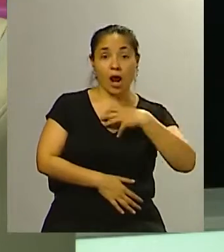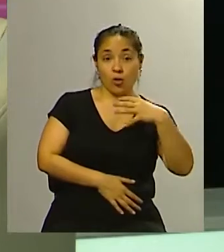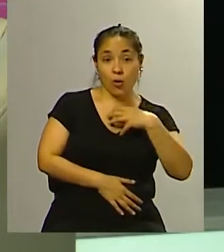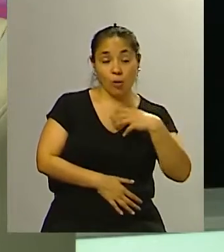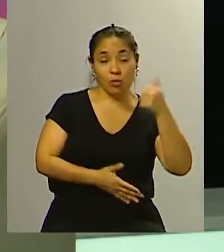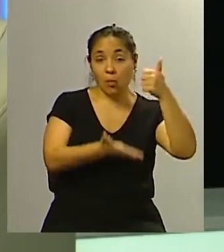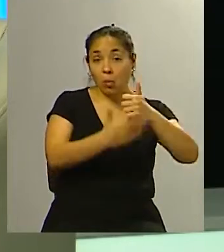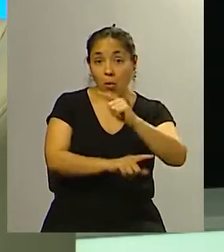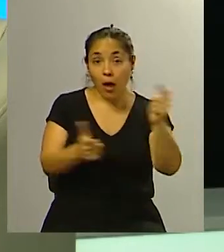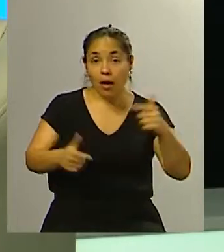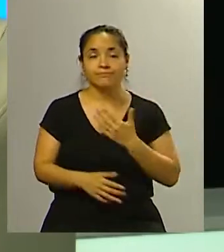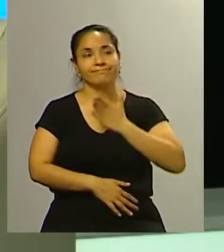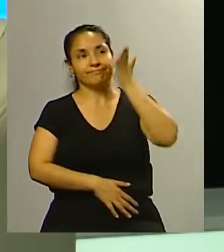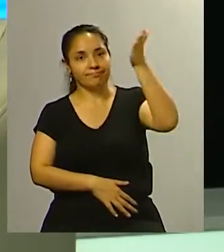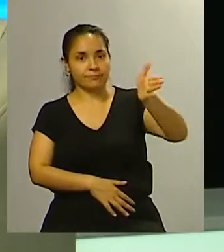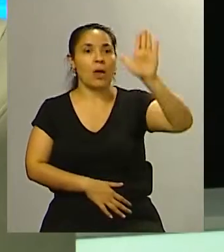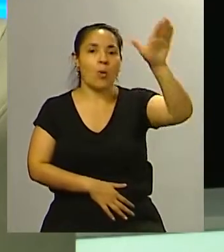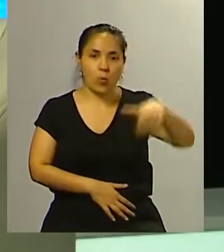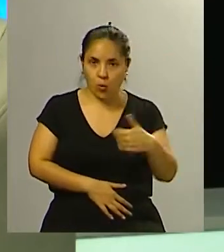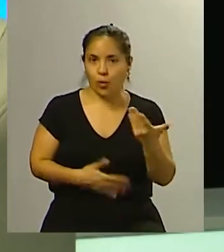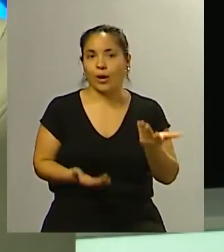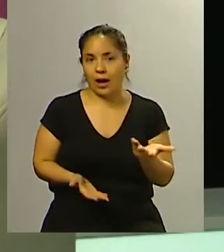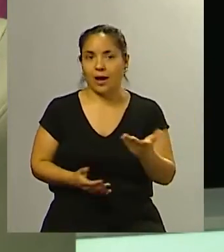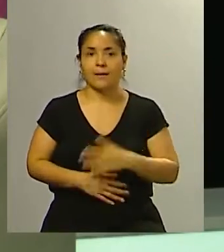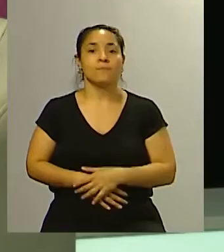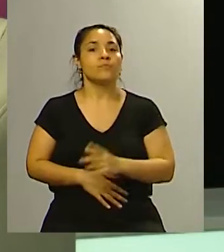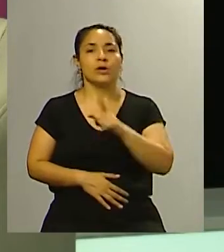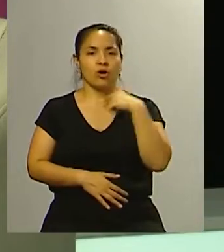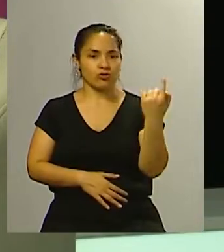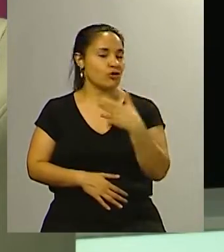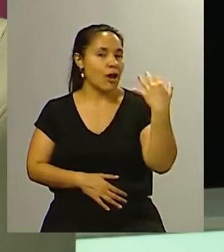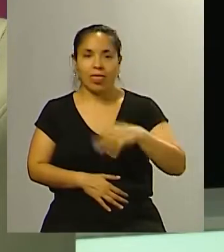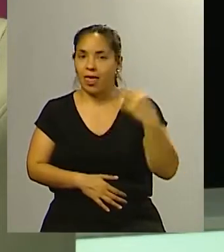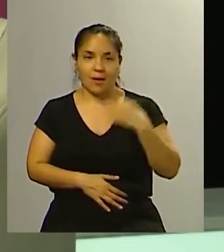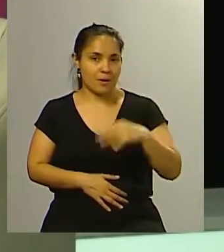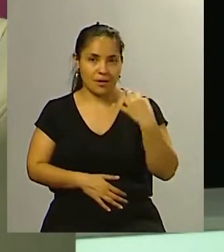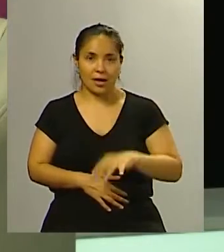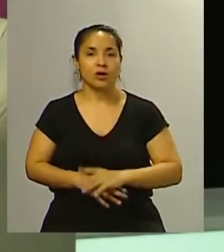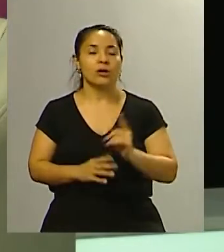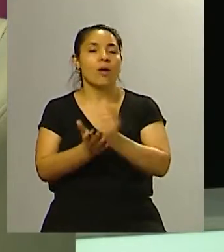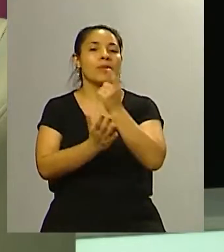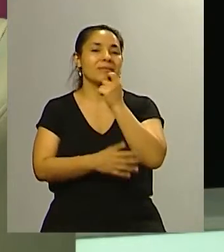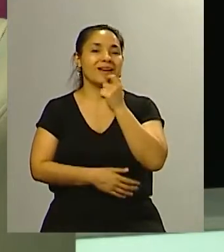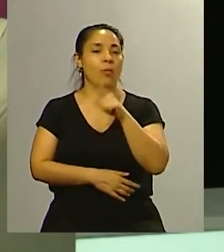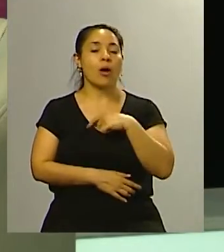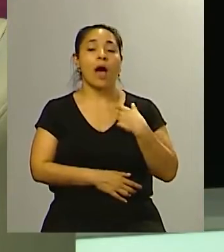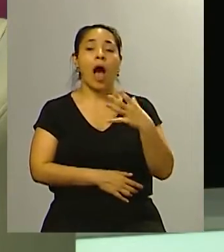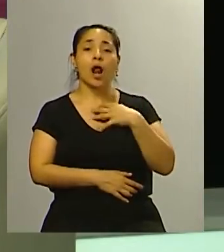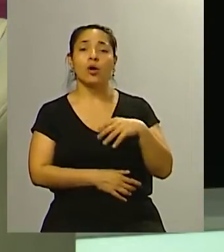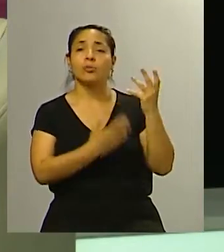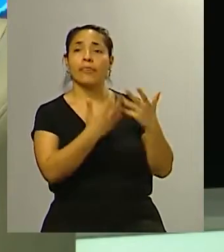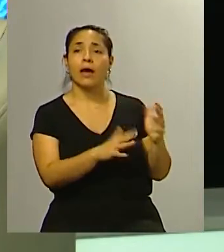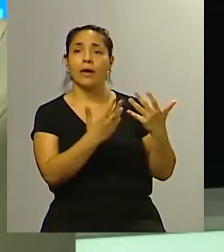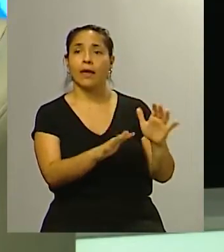a buscarlo, a interpelarlo. Es nuestro deber hacerlo, no podemos perder por el camino estudiante y no saber qué